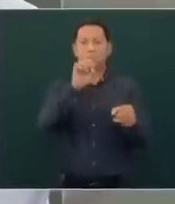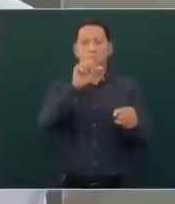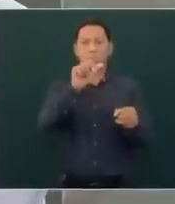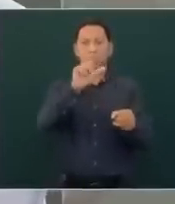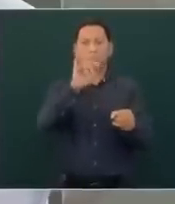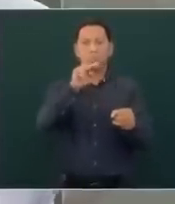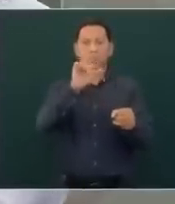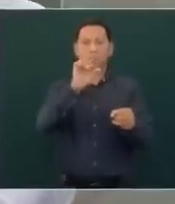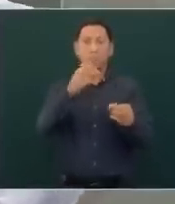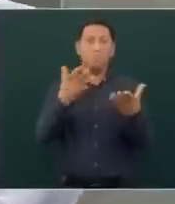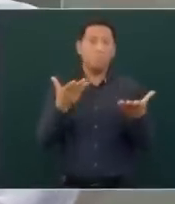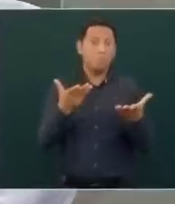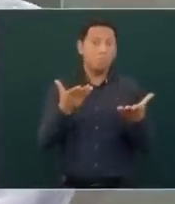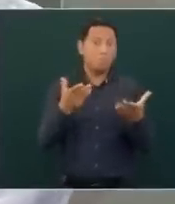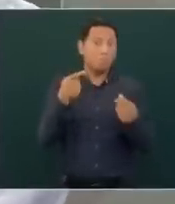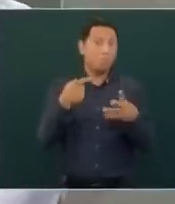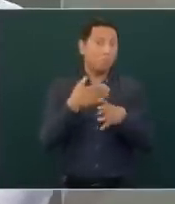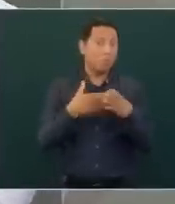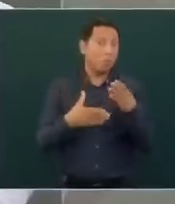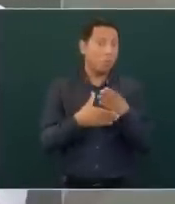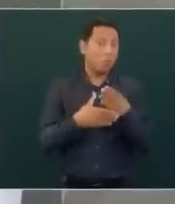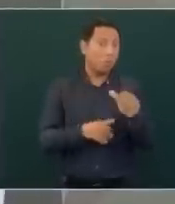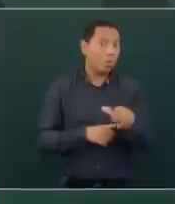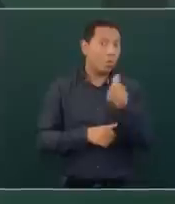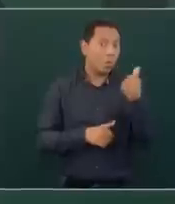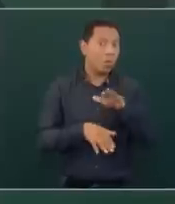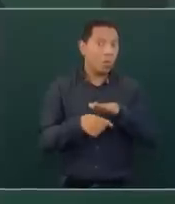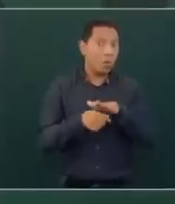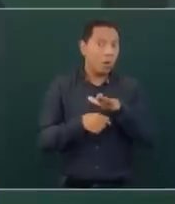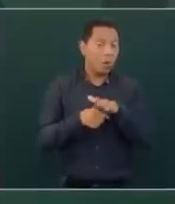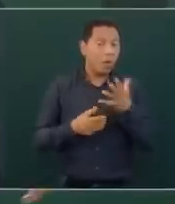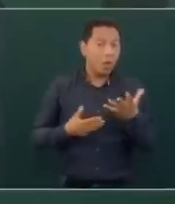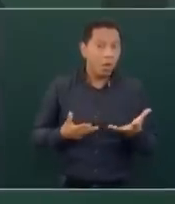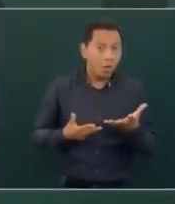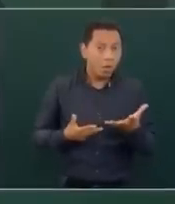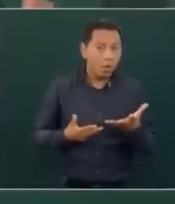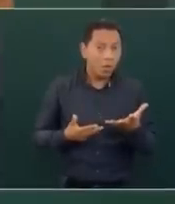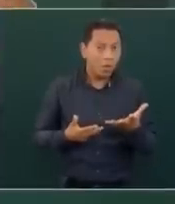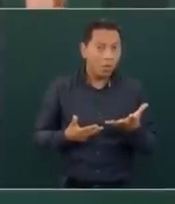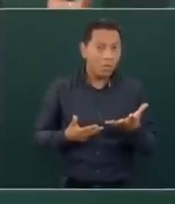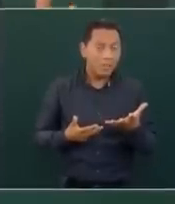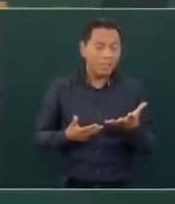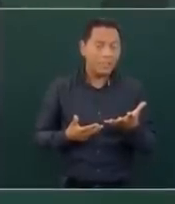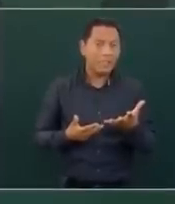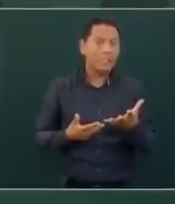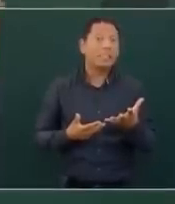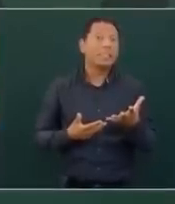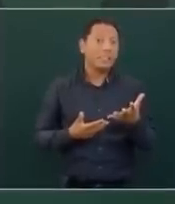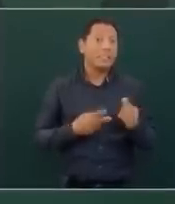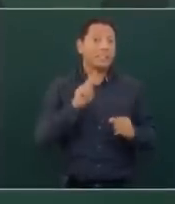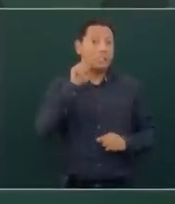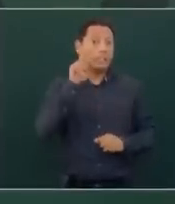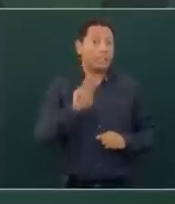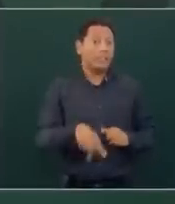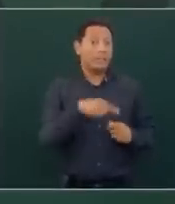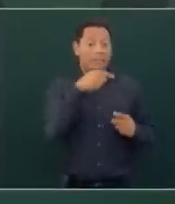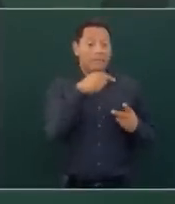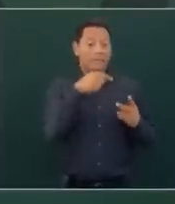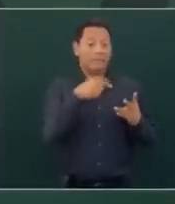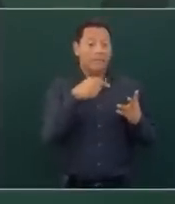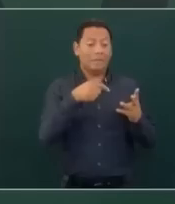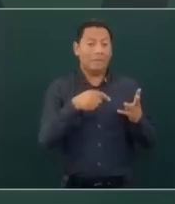¿Y qué otras cosas? Bueno, empezaron a